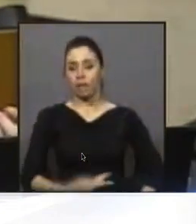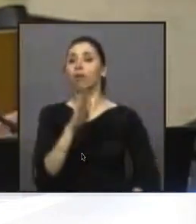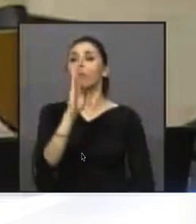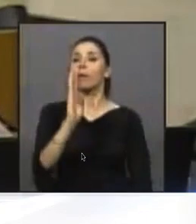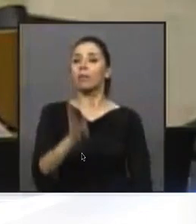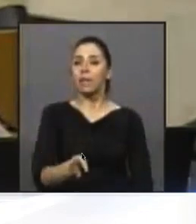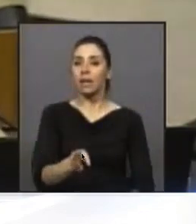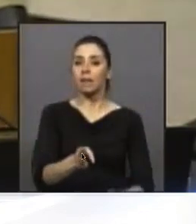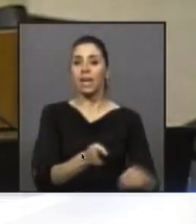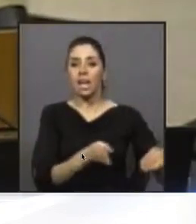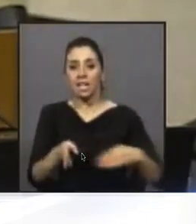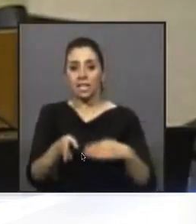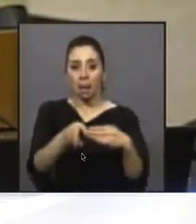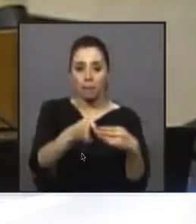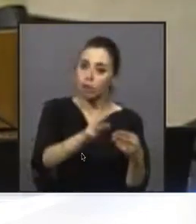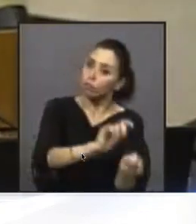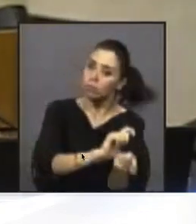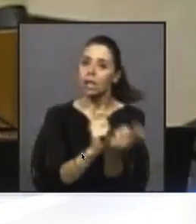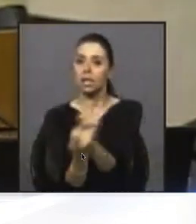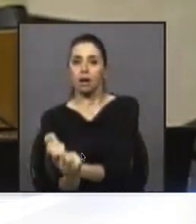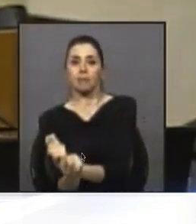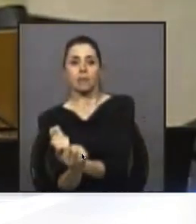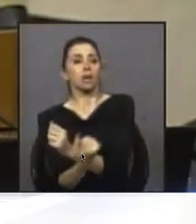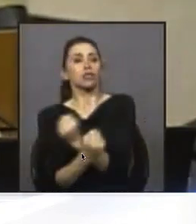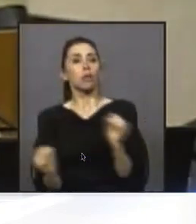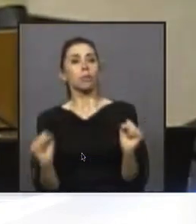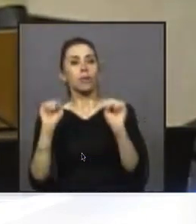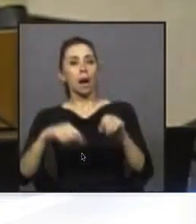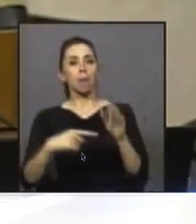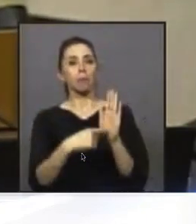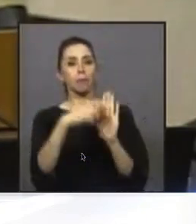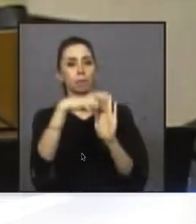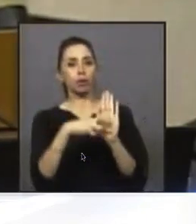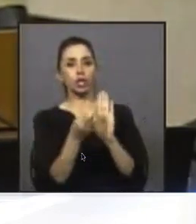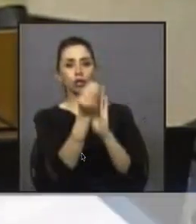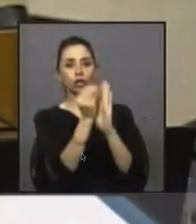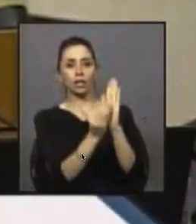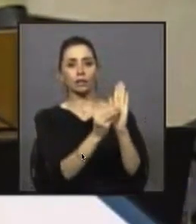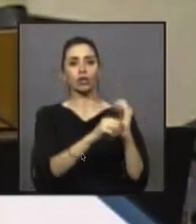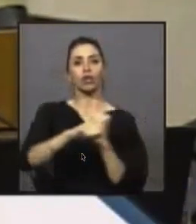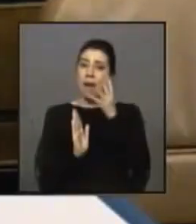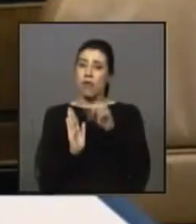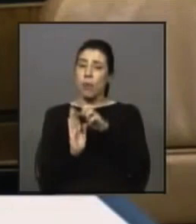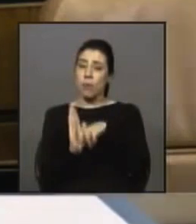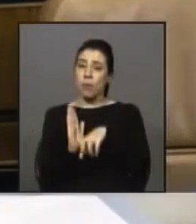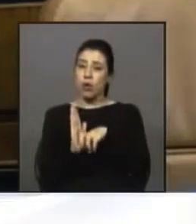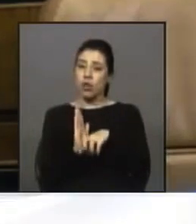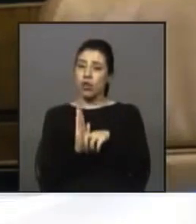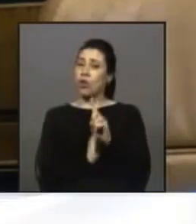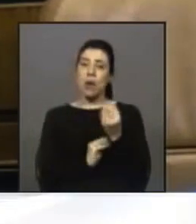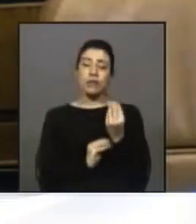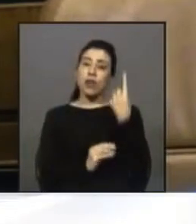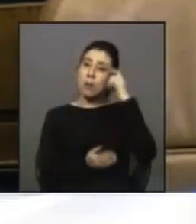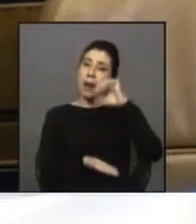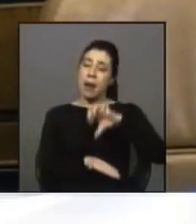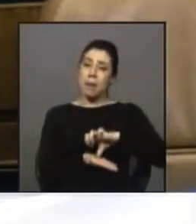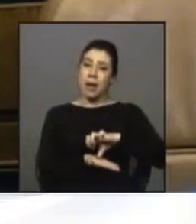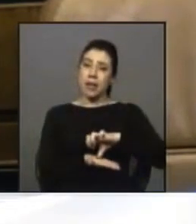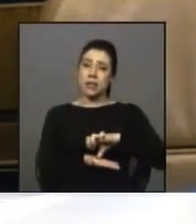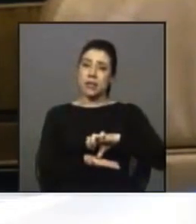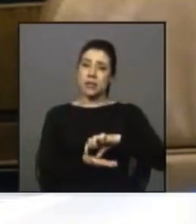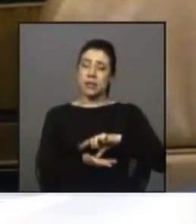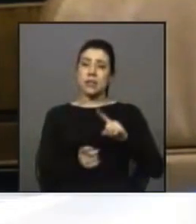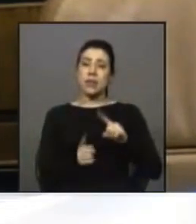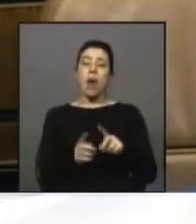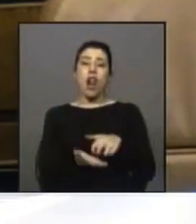debe enmendar el rumbo, porque no podemos aprobar un proyecto que ha sido hecho contra la mayoría de los profesores del país. No es bueno para el país doblegar